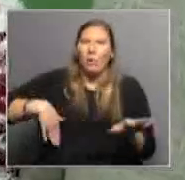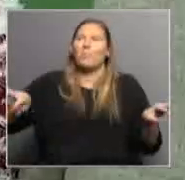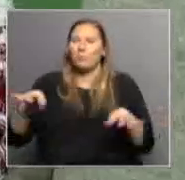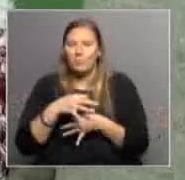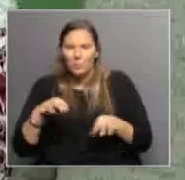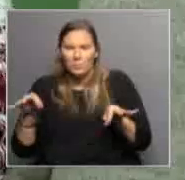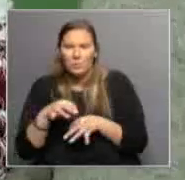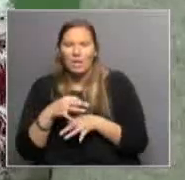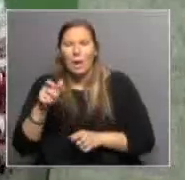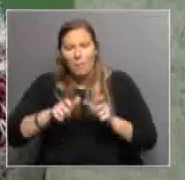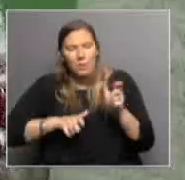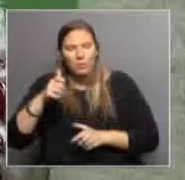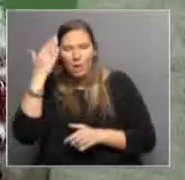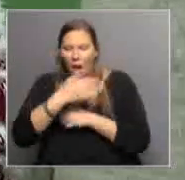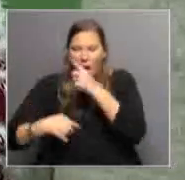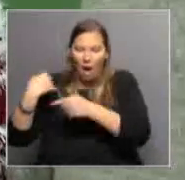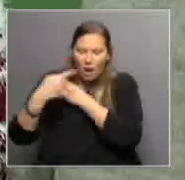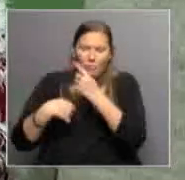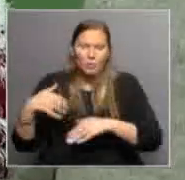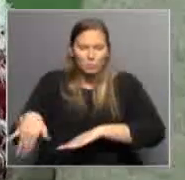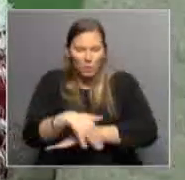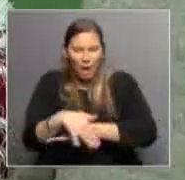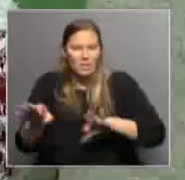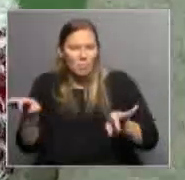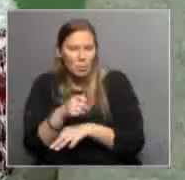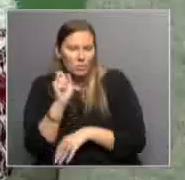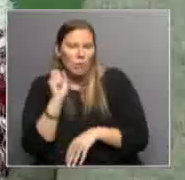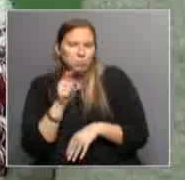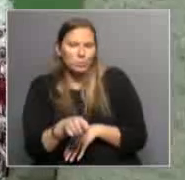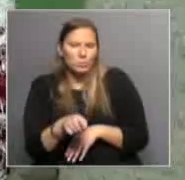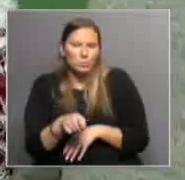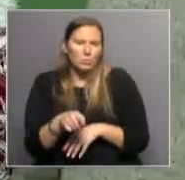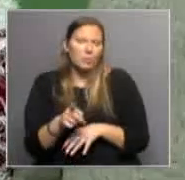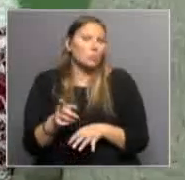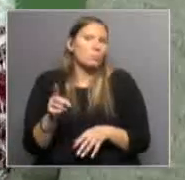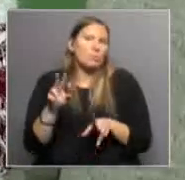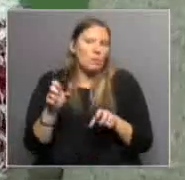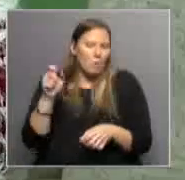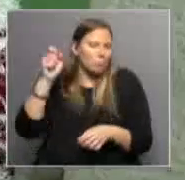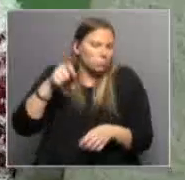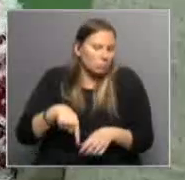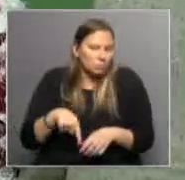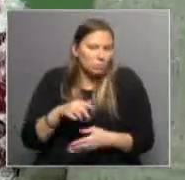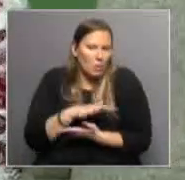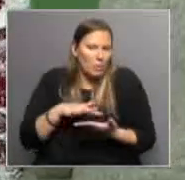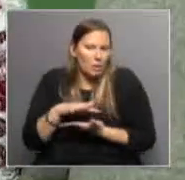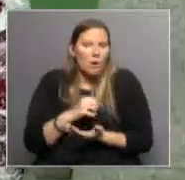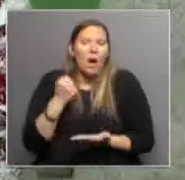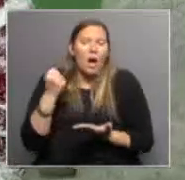la presencia de la población afro en la calle con su musicalidad, son como un componente de fuerte identidad hasta el